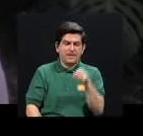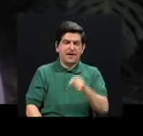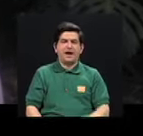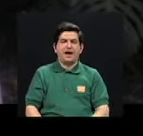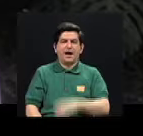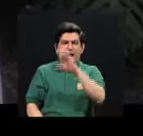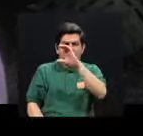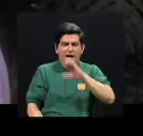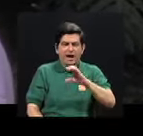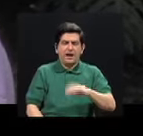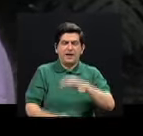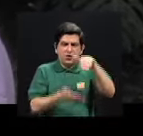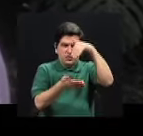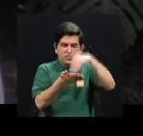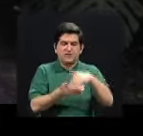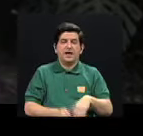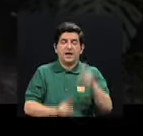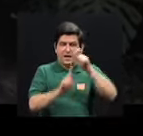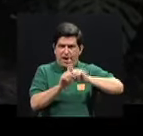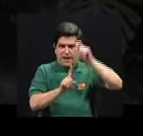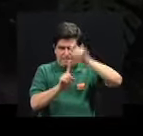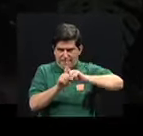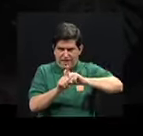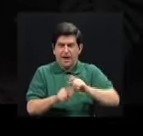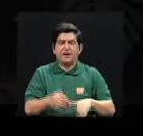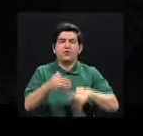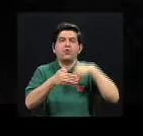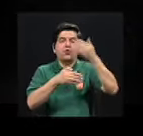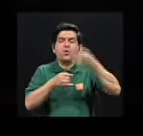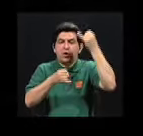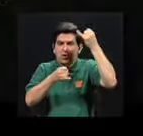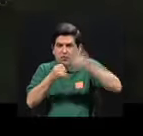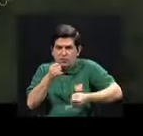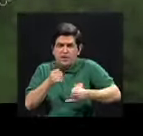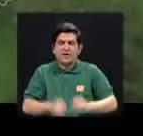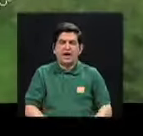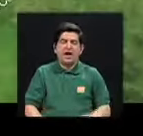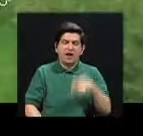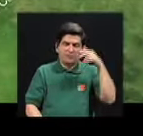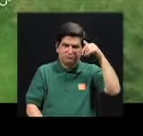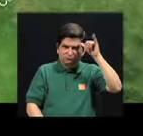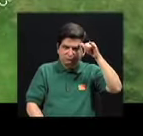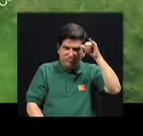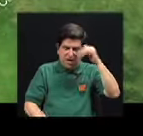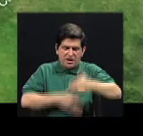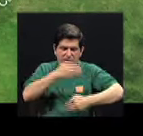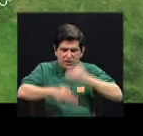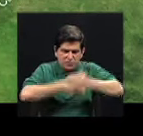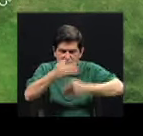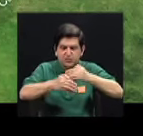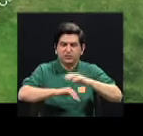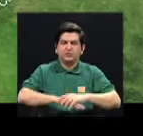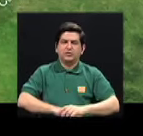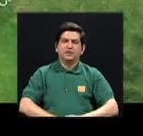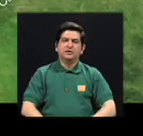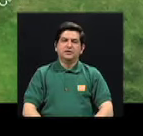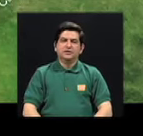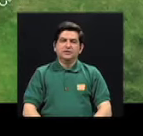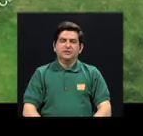a la cordillera central, para banano y finalmente para ganado.